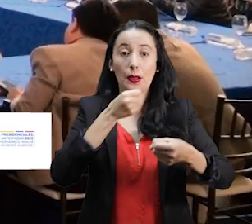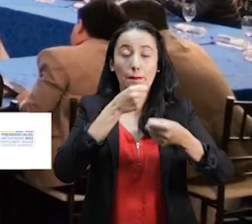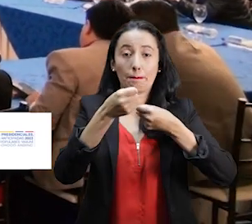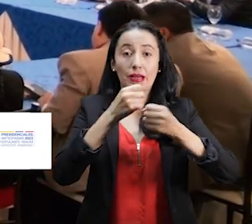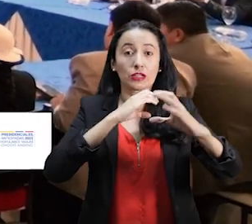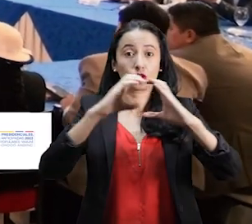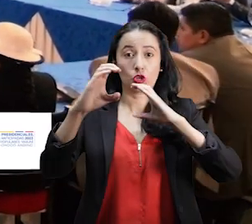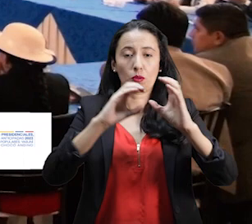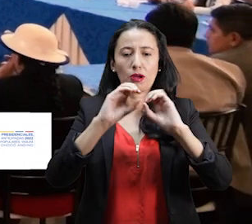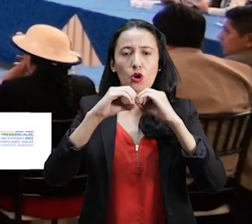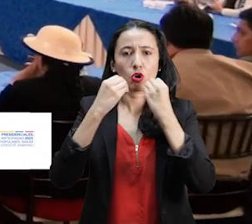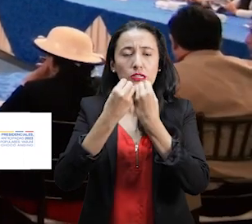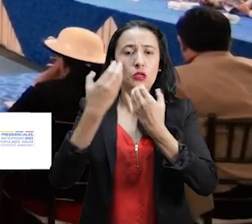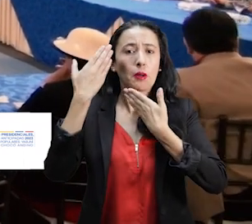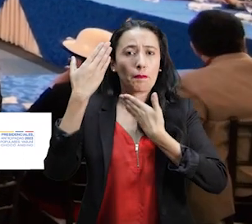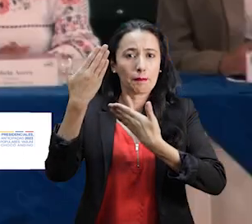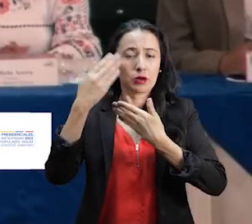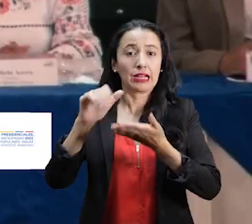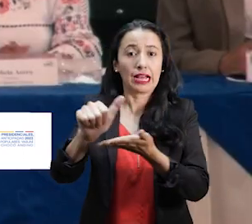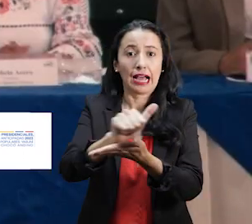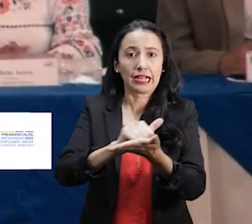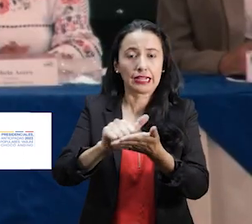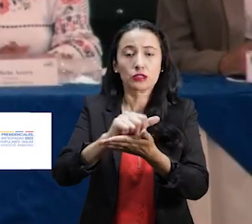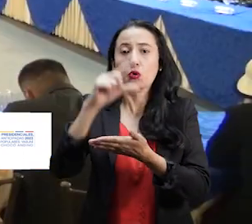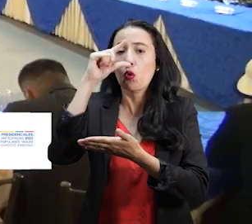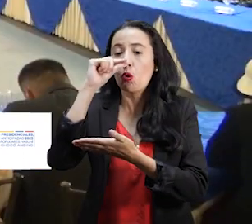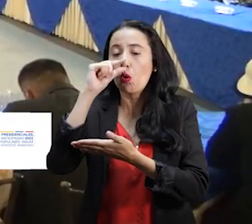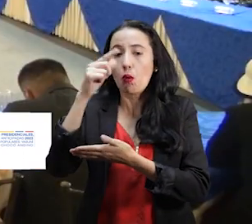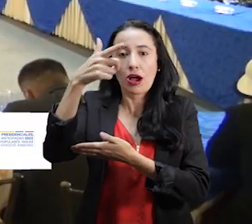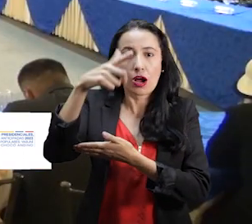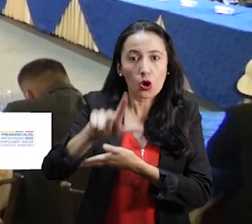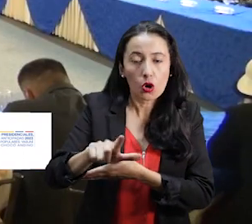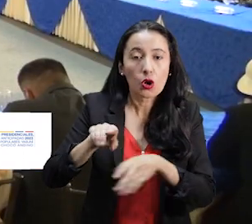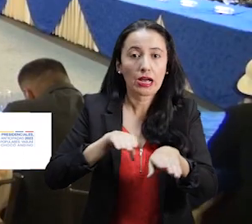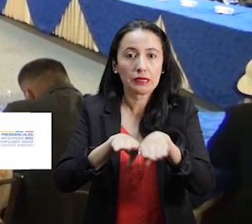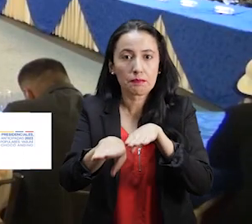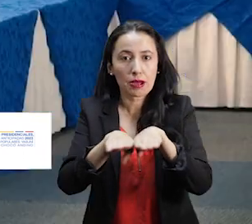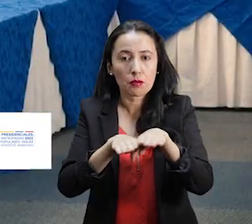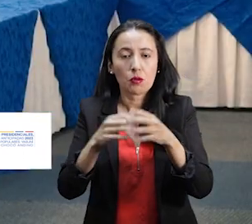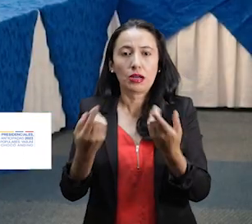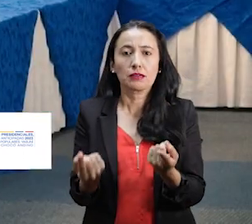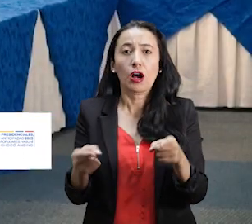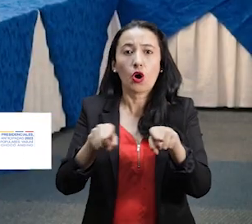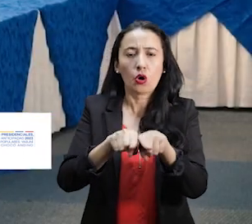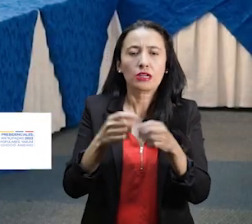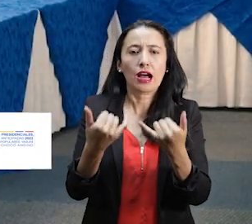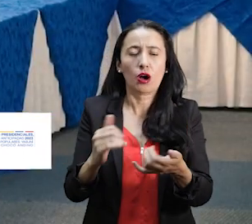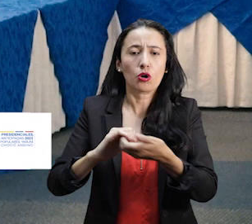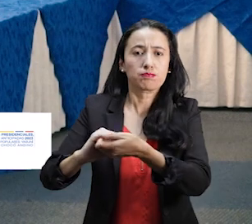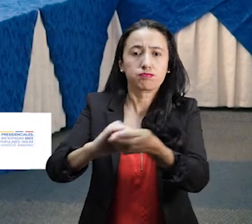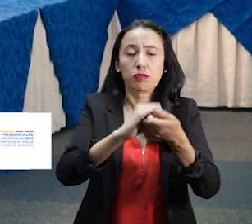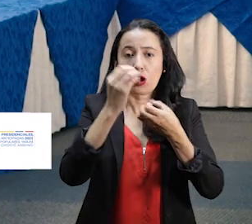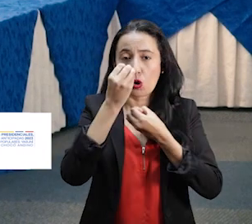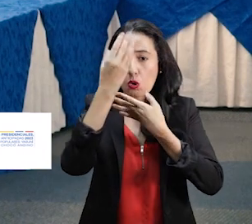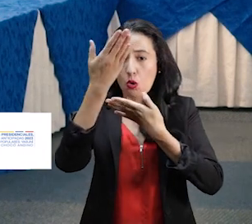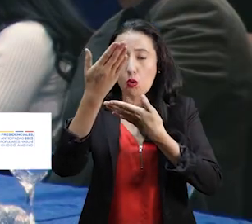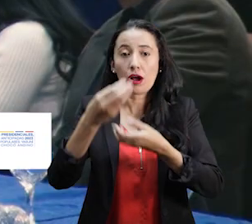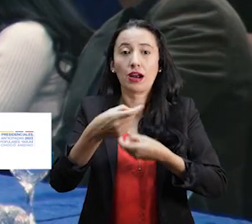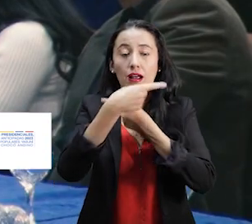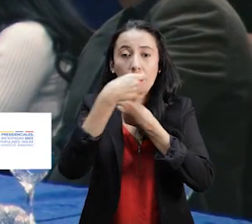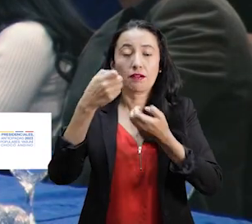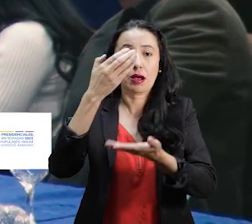Medios de comunicación y organizaciones políticas de Azuay, Cañar, Loja e Imbabura se unieron a la cruzada contra la